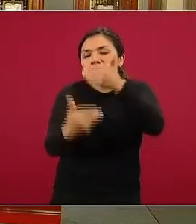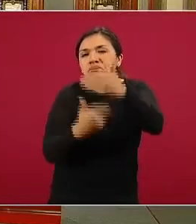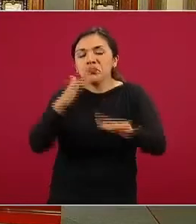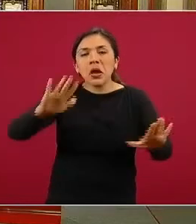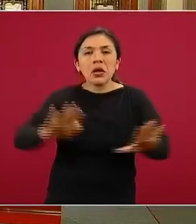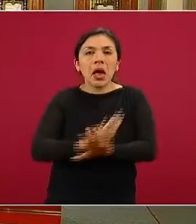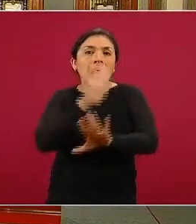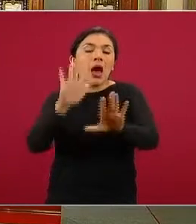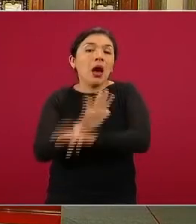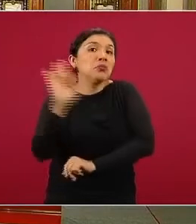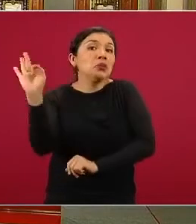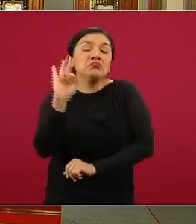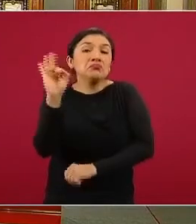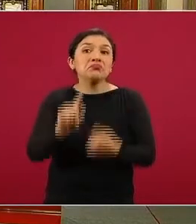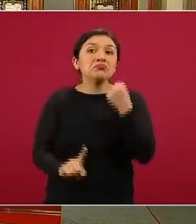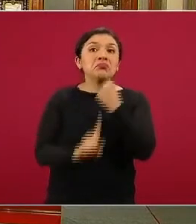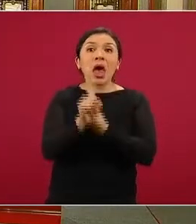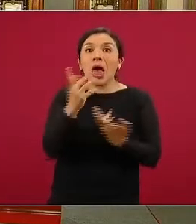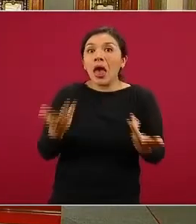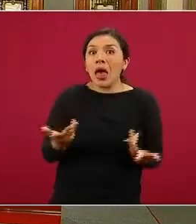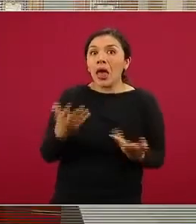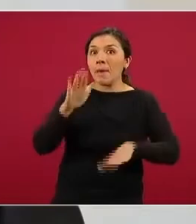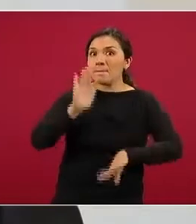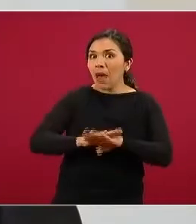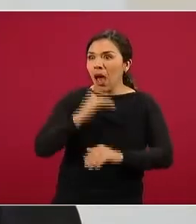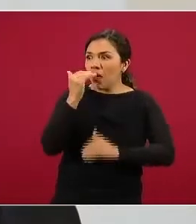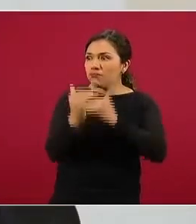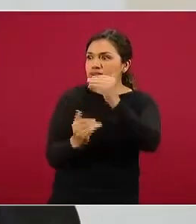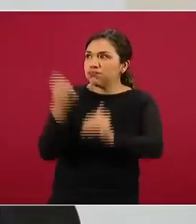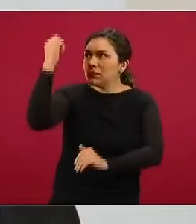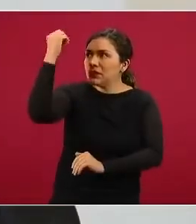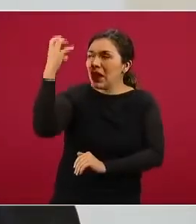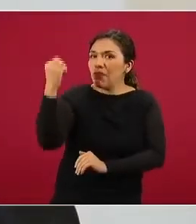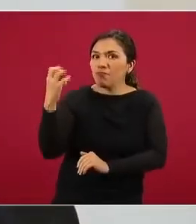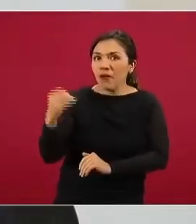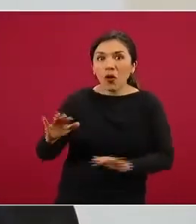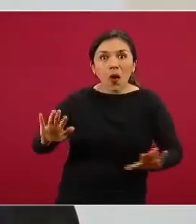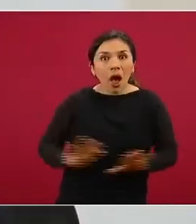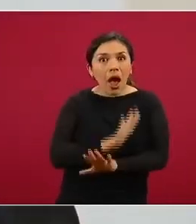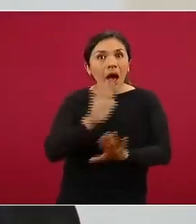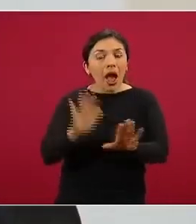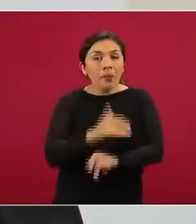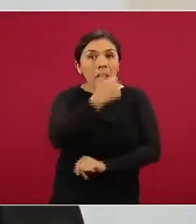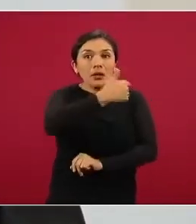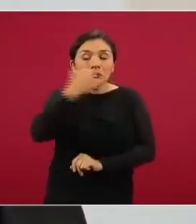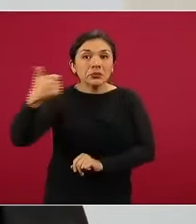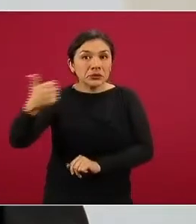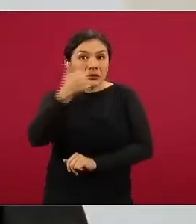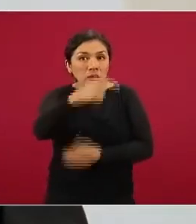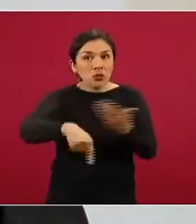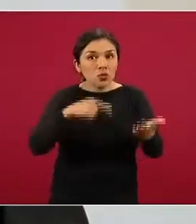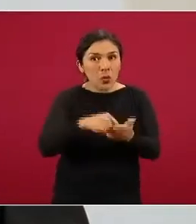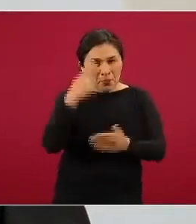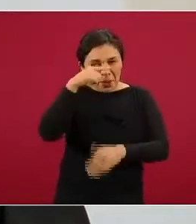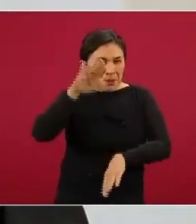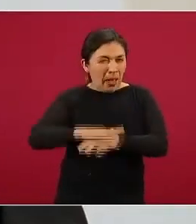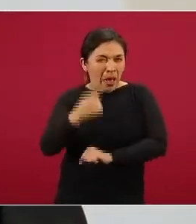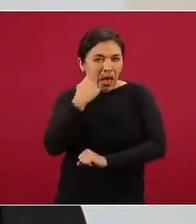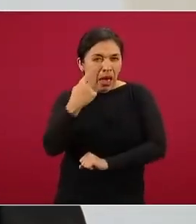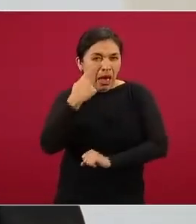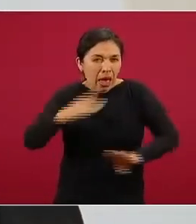mejorar en caso de que se avance en las 6 plazas de vocación turística